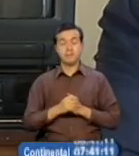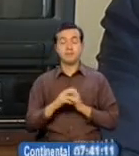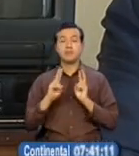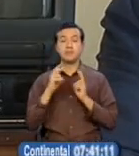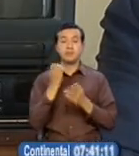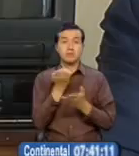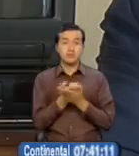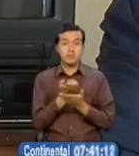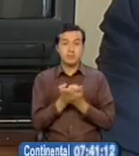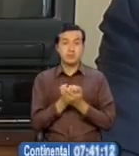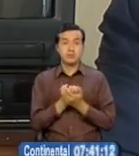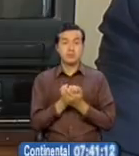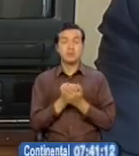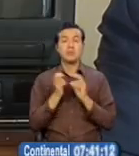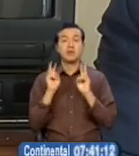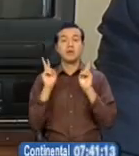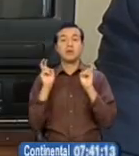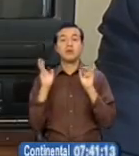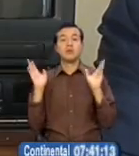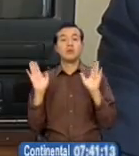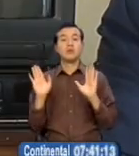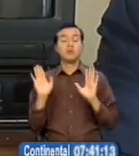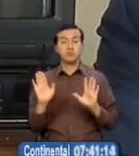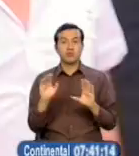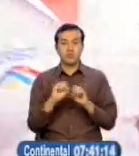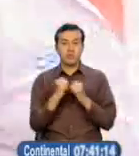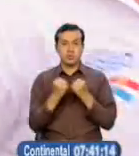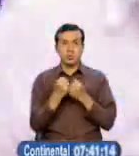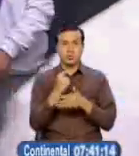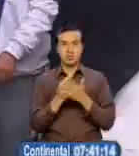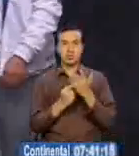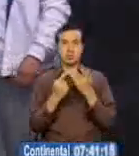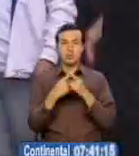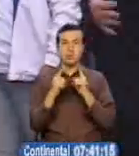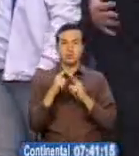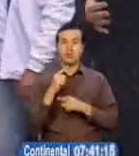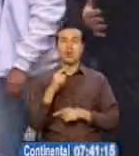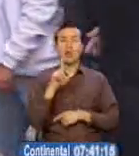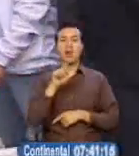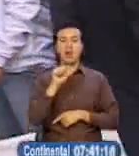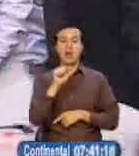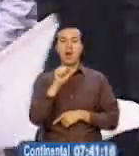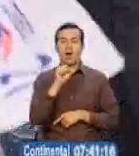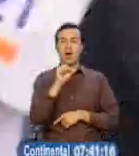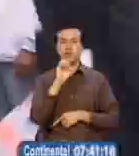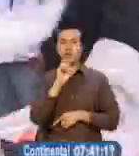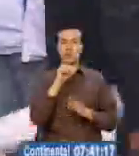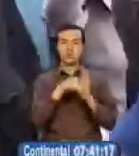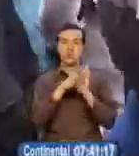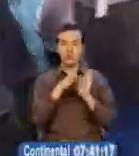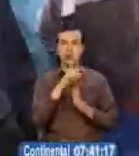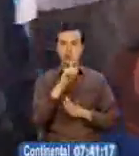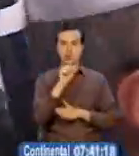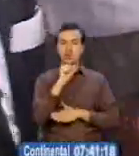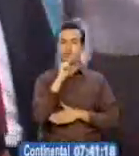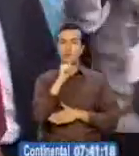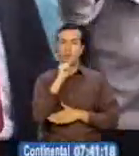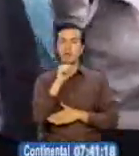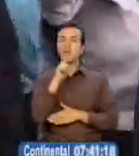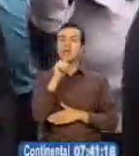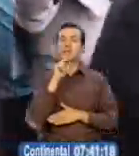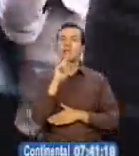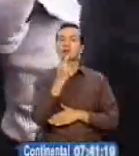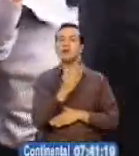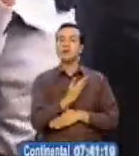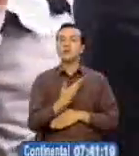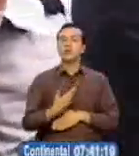en la parte económica, cuanto en la parte social. Por su parte, Guillermo Lasso, líder del movimiento Creo, aún no ha dado a conocer el nombre